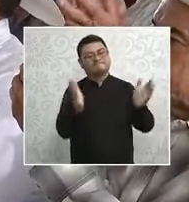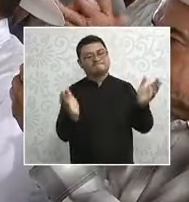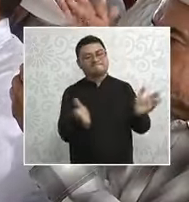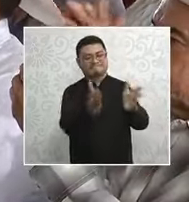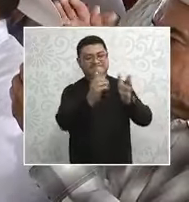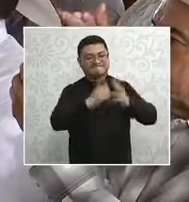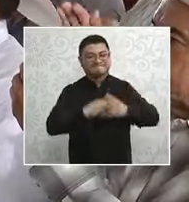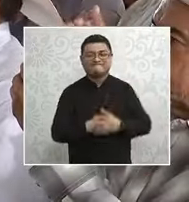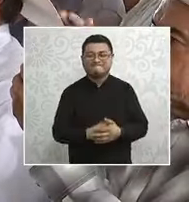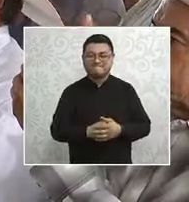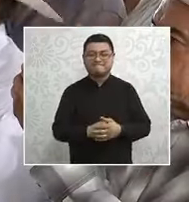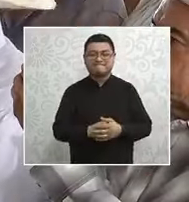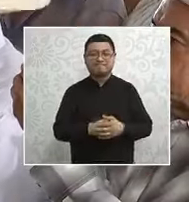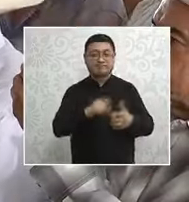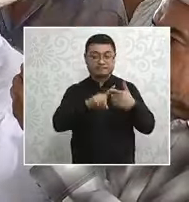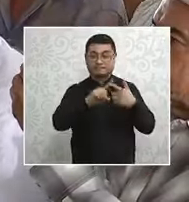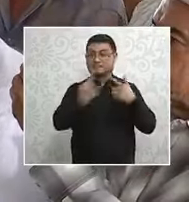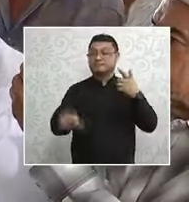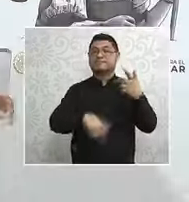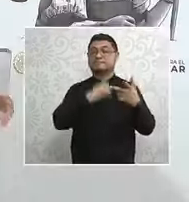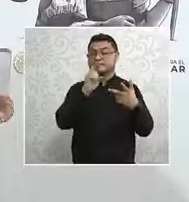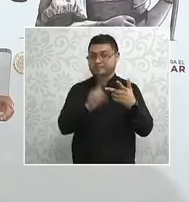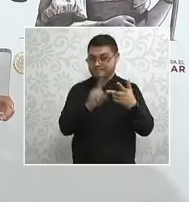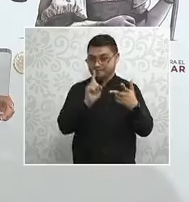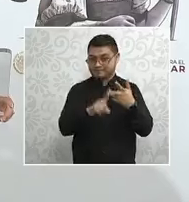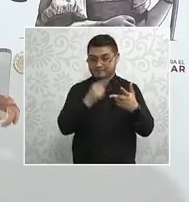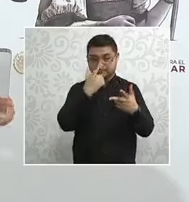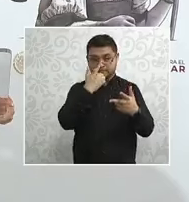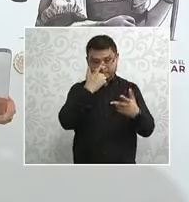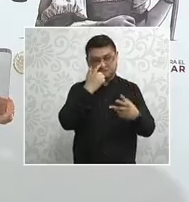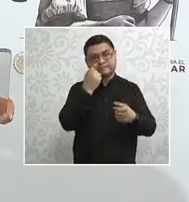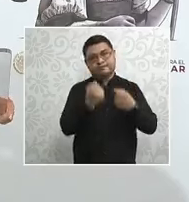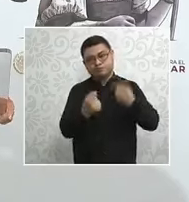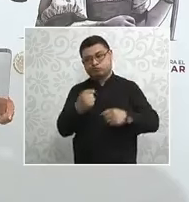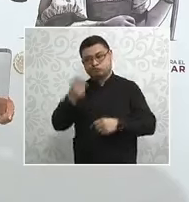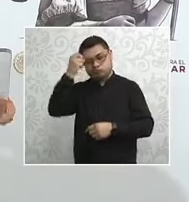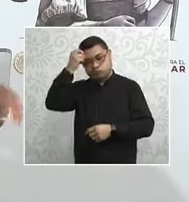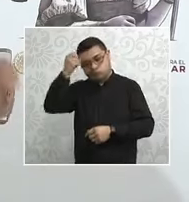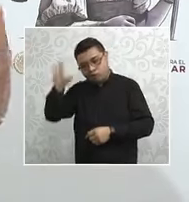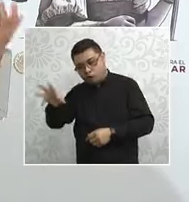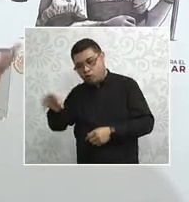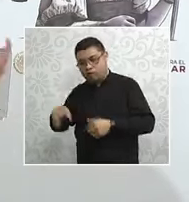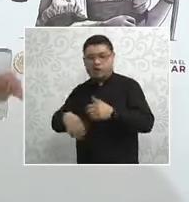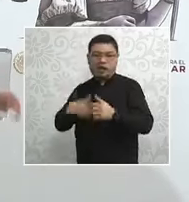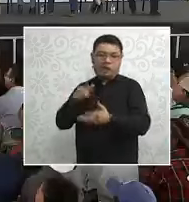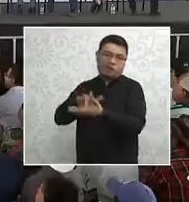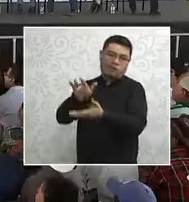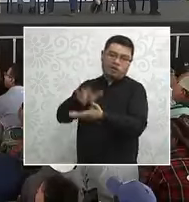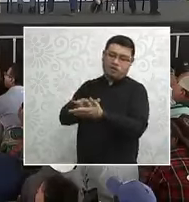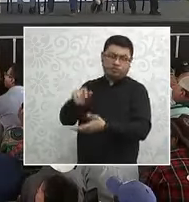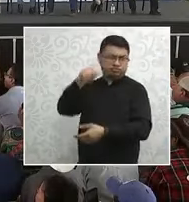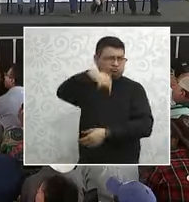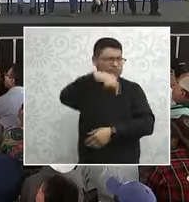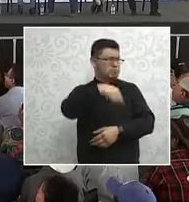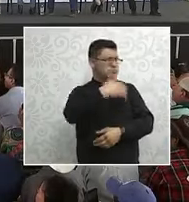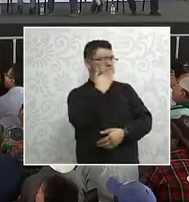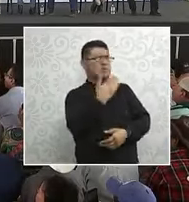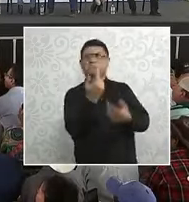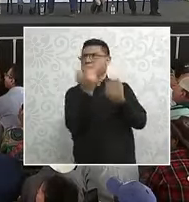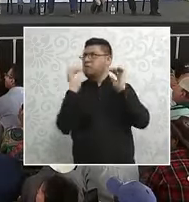país y después se fueron abandonando los apoyos tiene muchas virtudes Campeche aquí hay